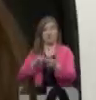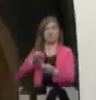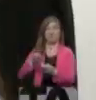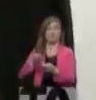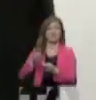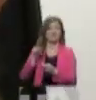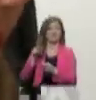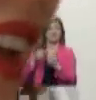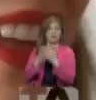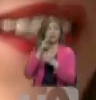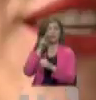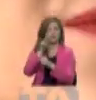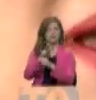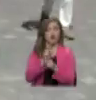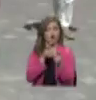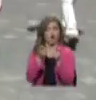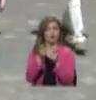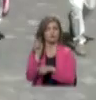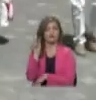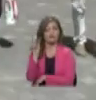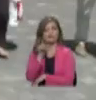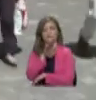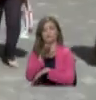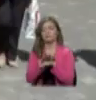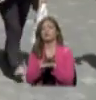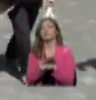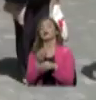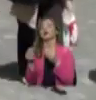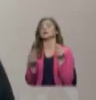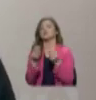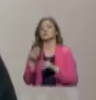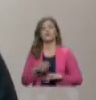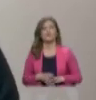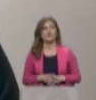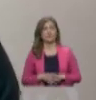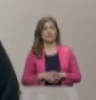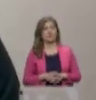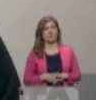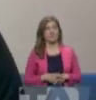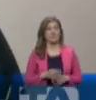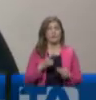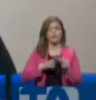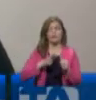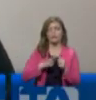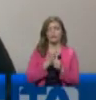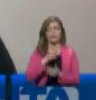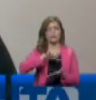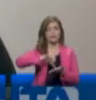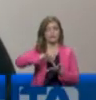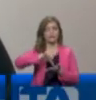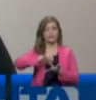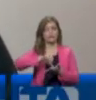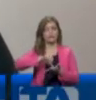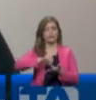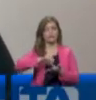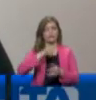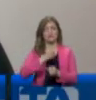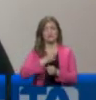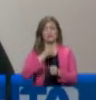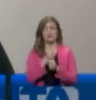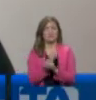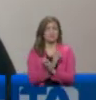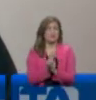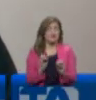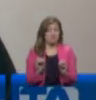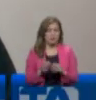irregulares, la nueva supervisora de control habla de las acciones que se tomarán. Quito es una de las principales principales ciudades con desempleo. Lo